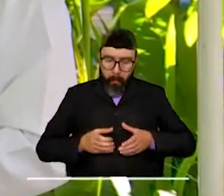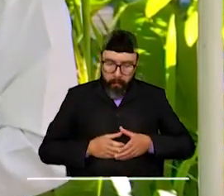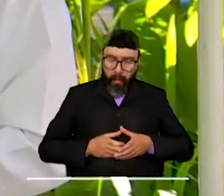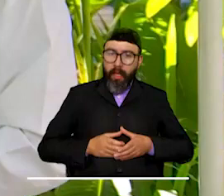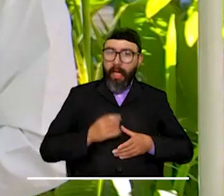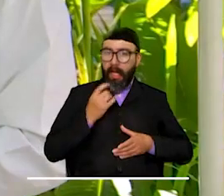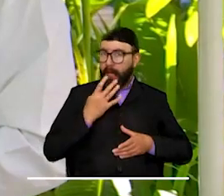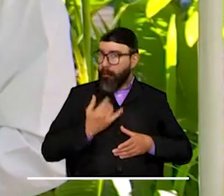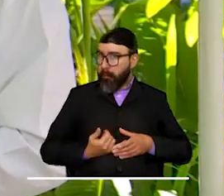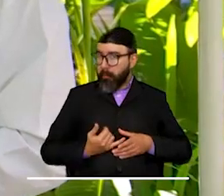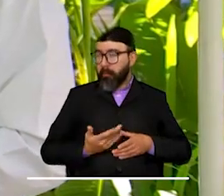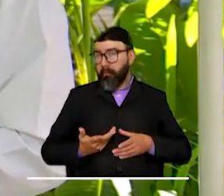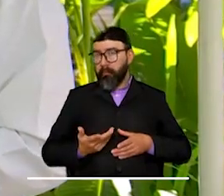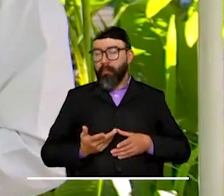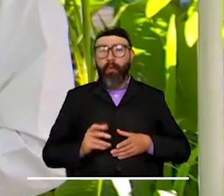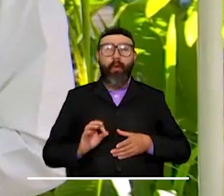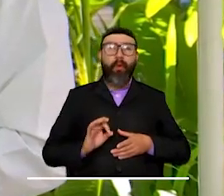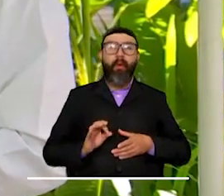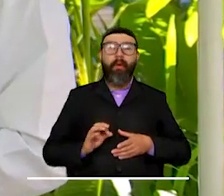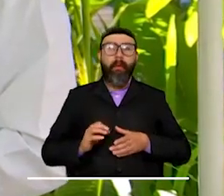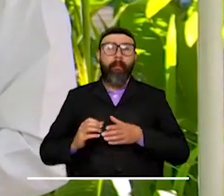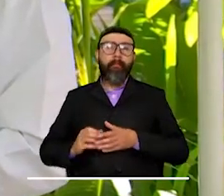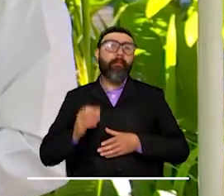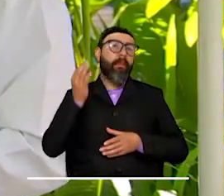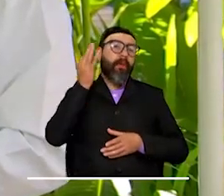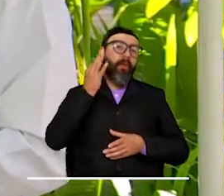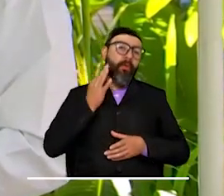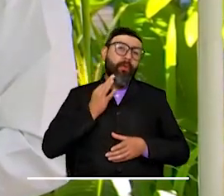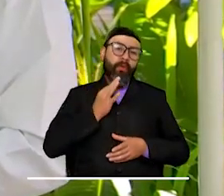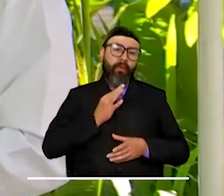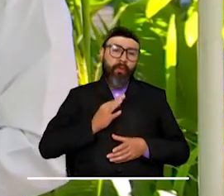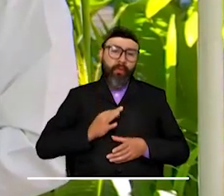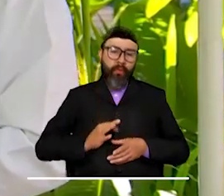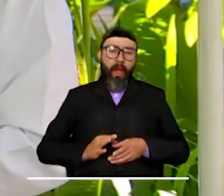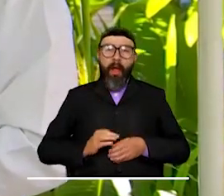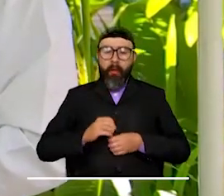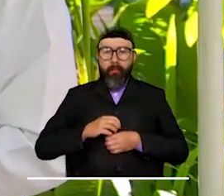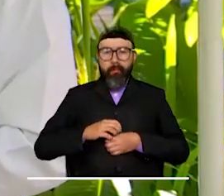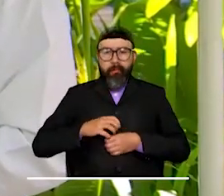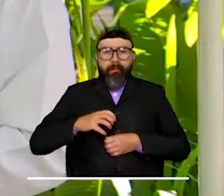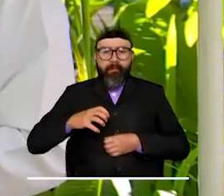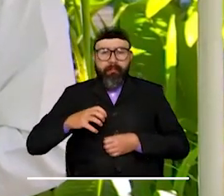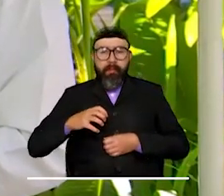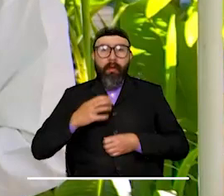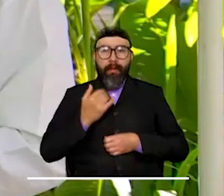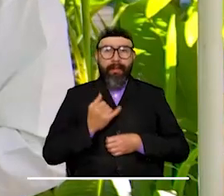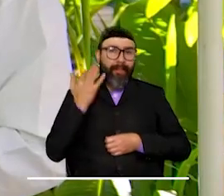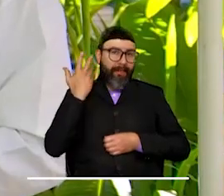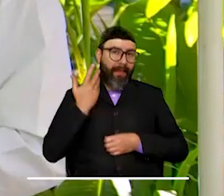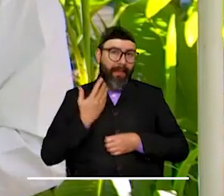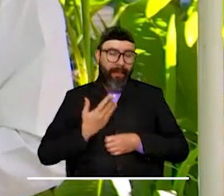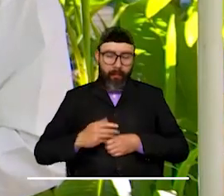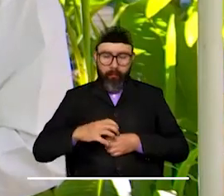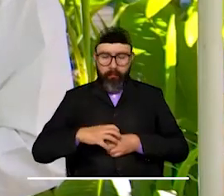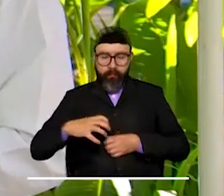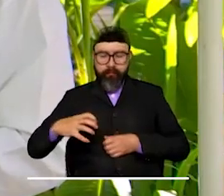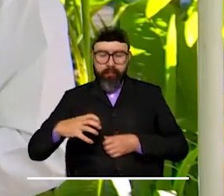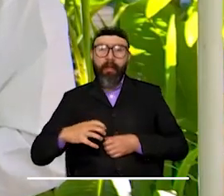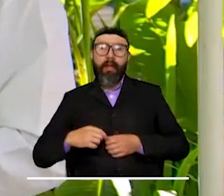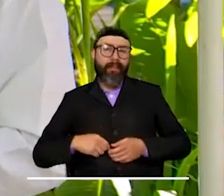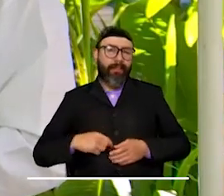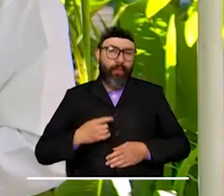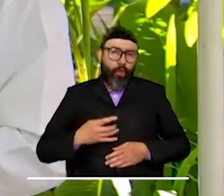lado. Podemos tener una aorta dilatada, también un aneurisma aórtico que te produce un dolor epigástrico. Puede haber